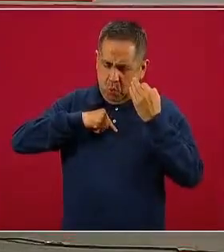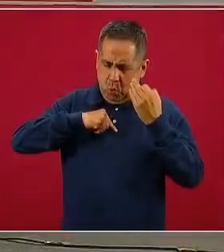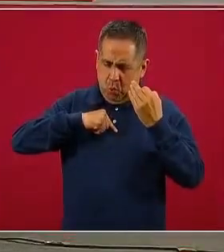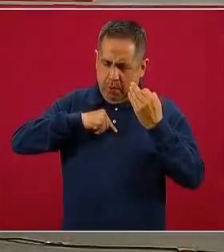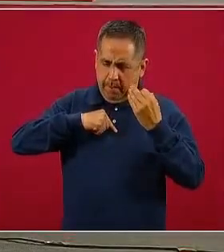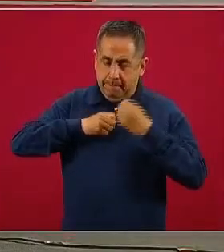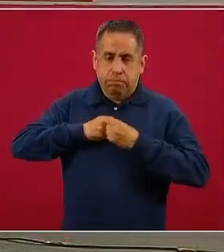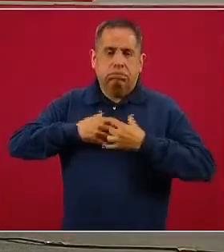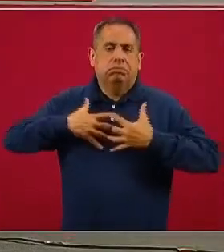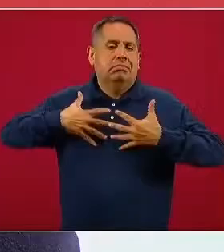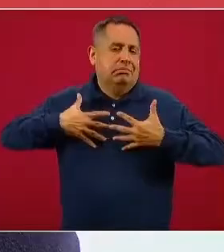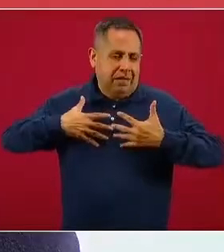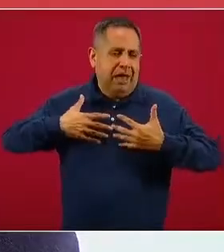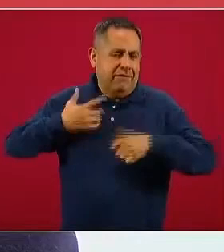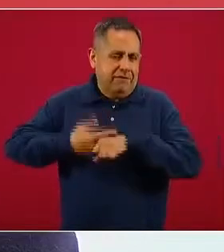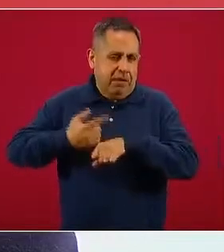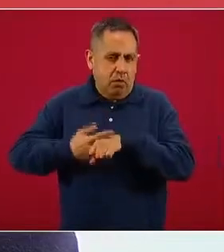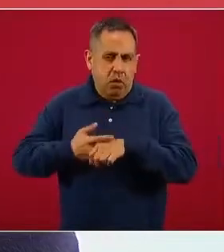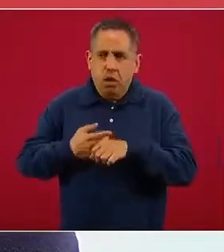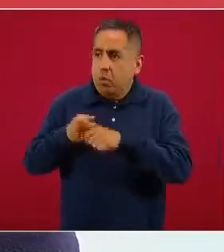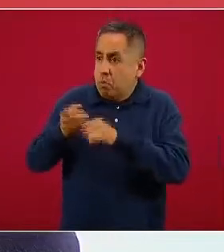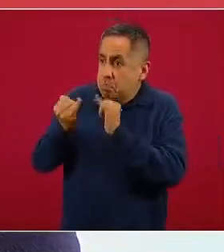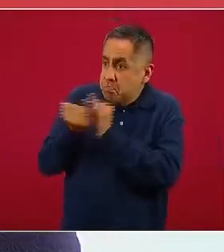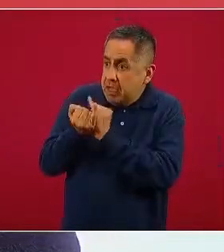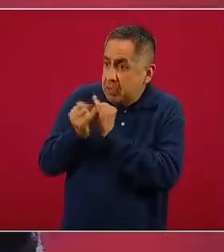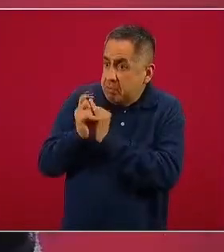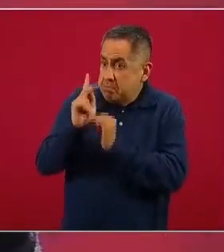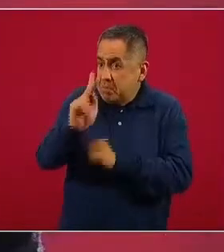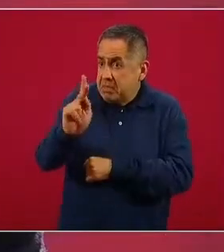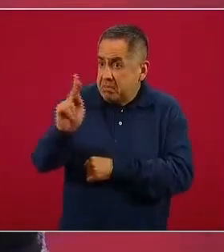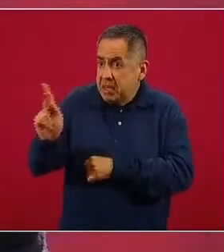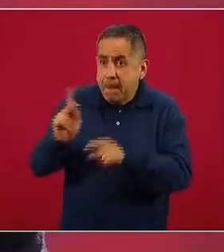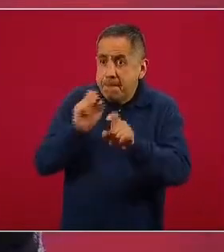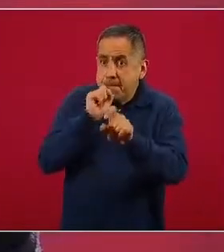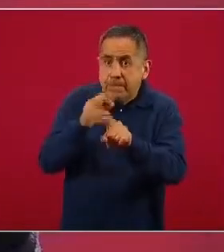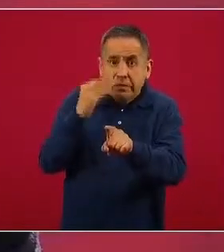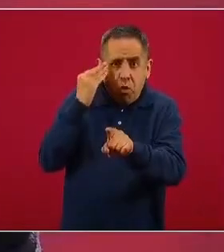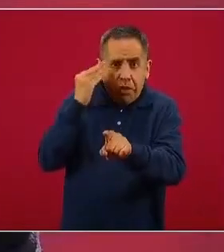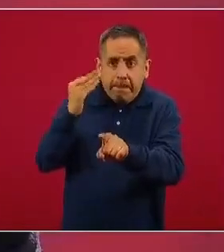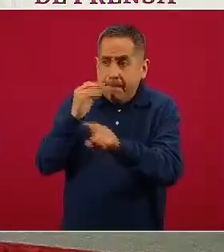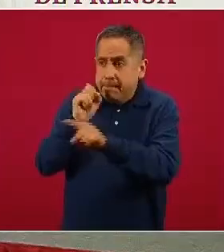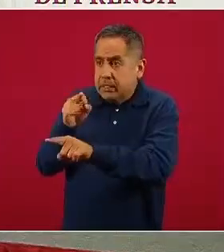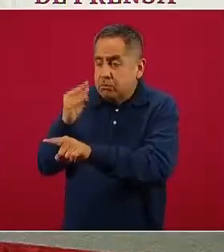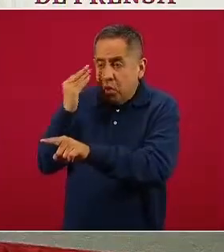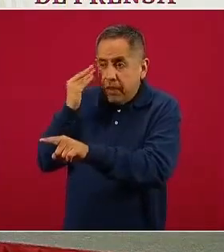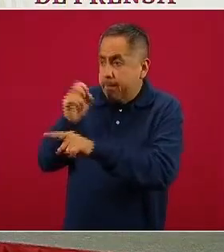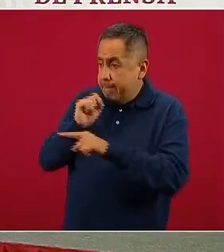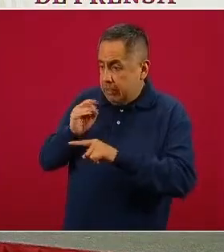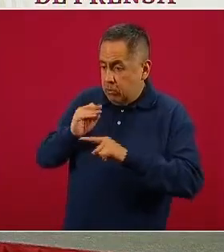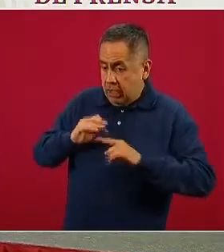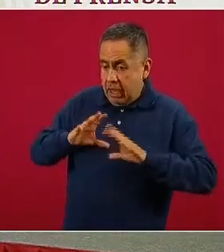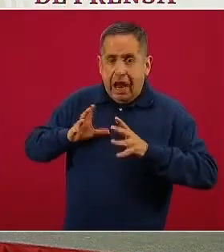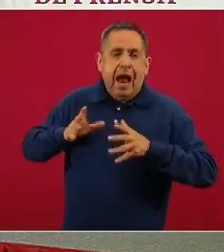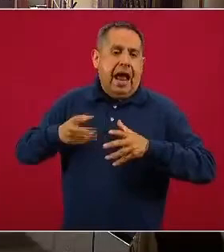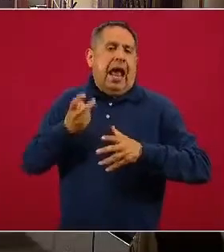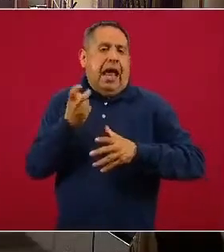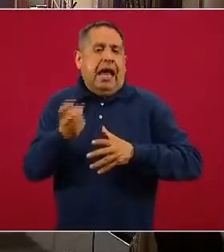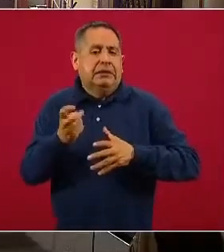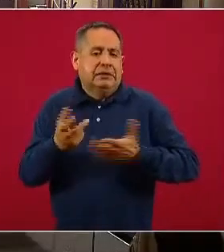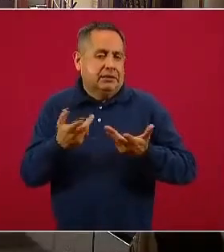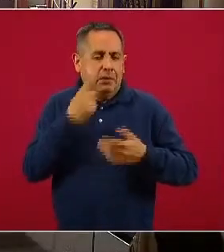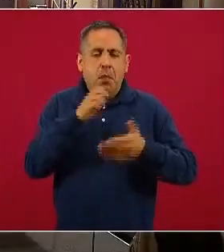el microorganismo que la produce en función de la historia natural, es decir, de la evolución de la enfermedad. Para fines